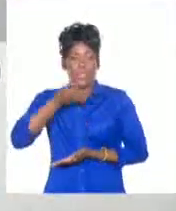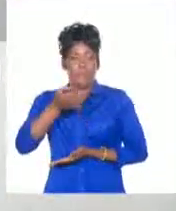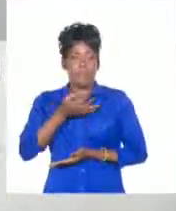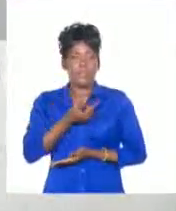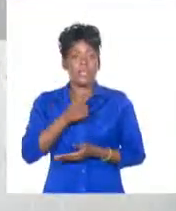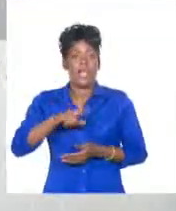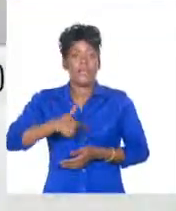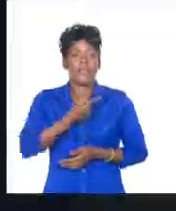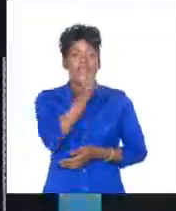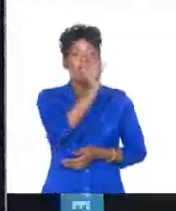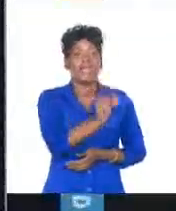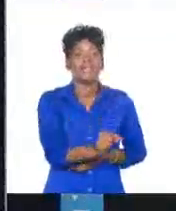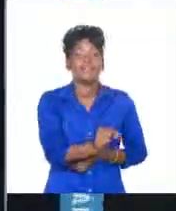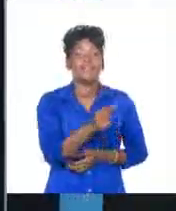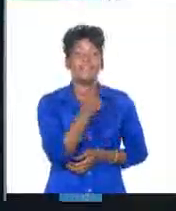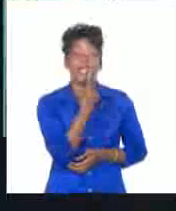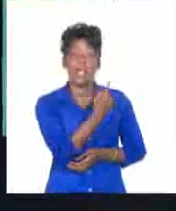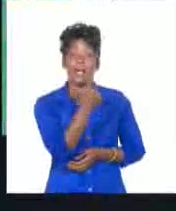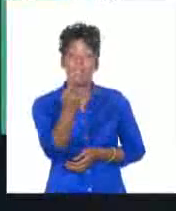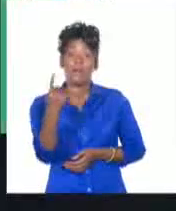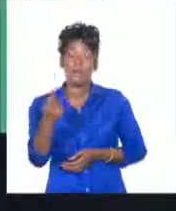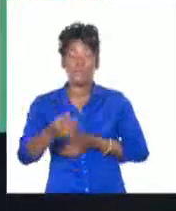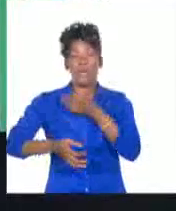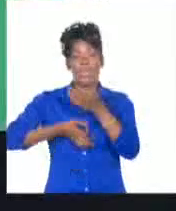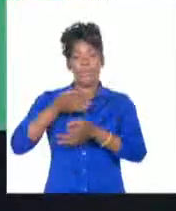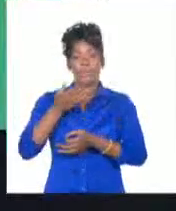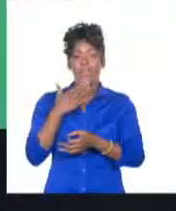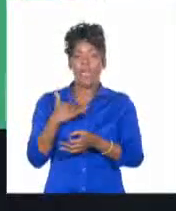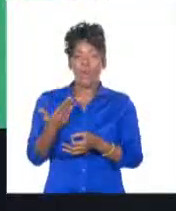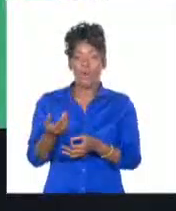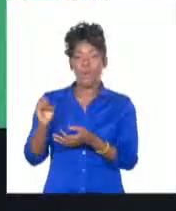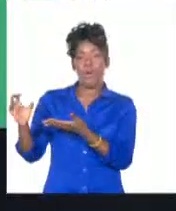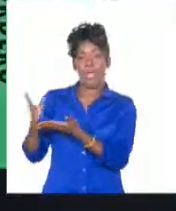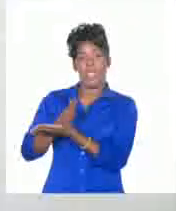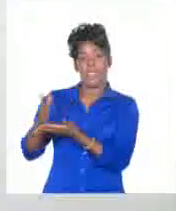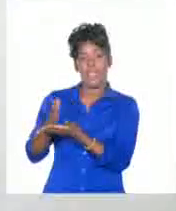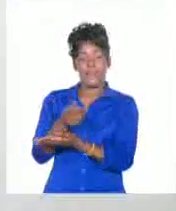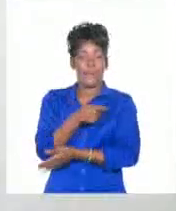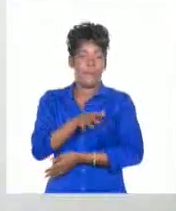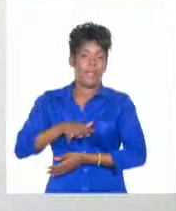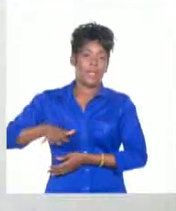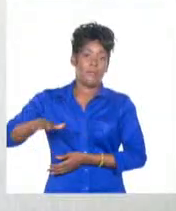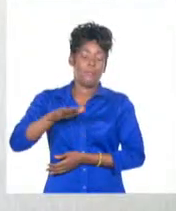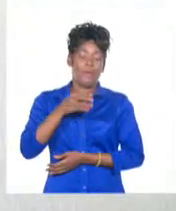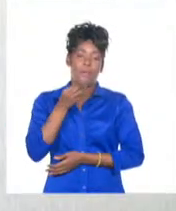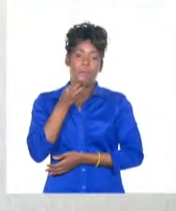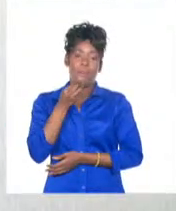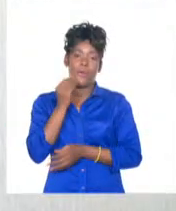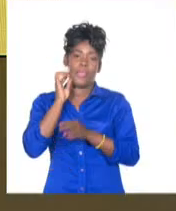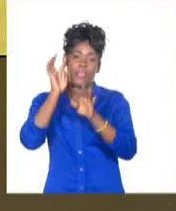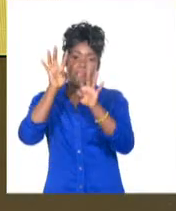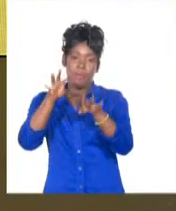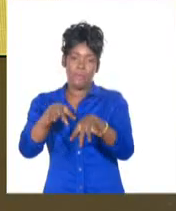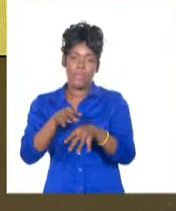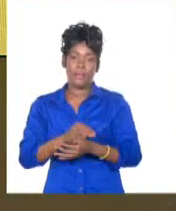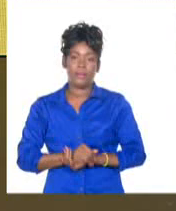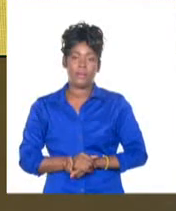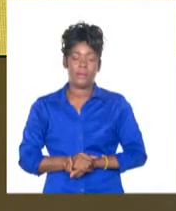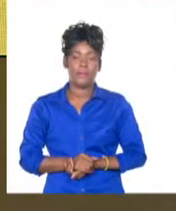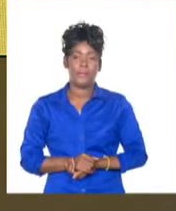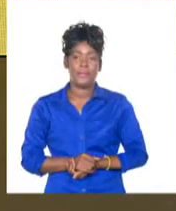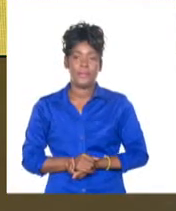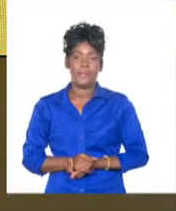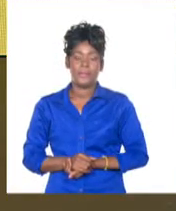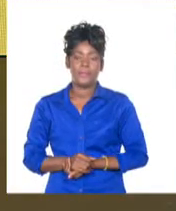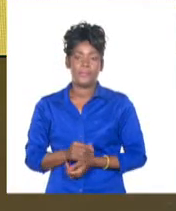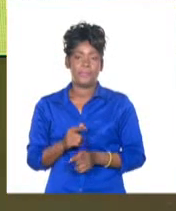verbales de este colectivo de autores dependerá de cada espectador. Lisandra Ronquillo, Canal Cubano de Noticias. Y